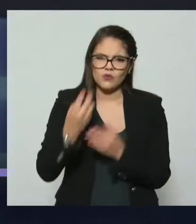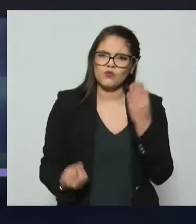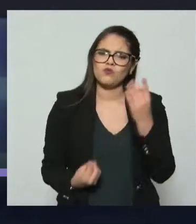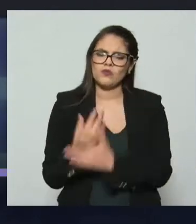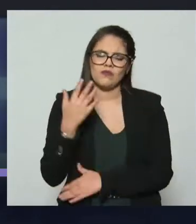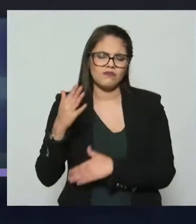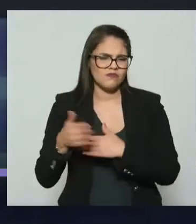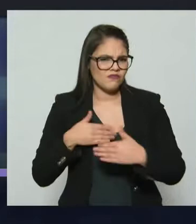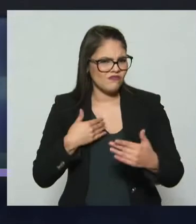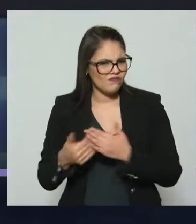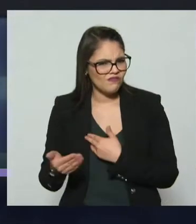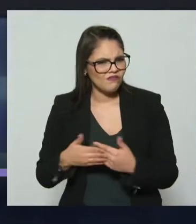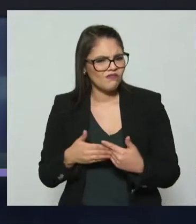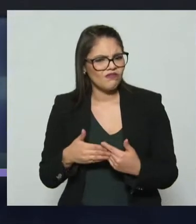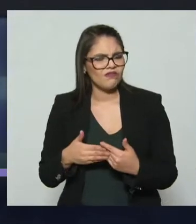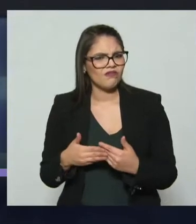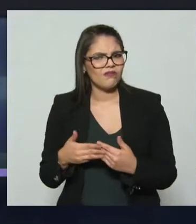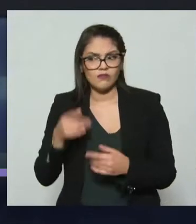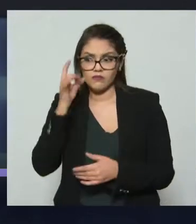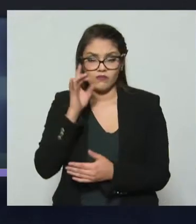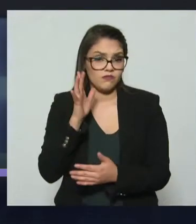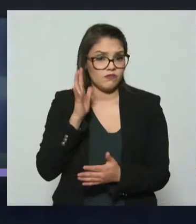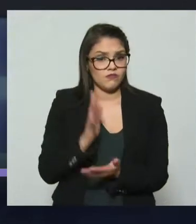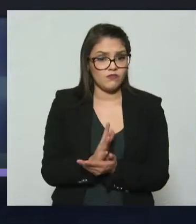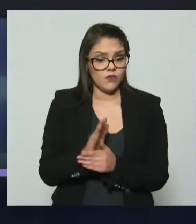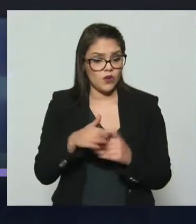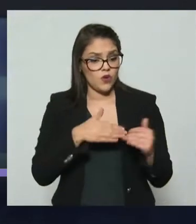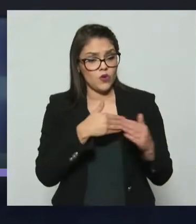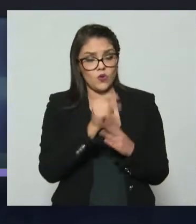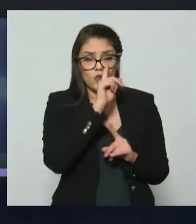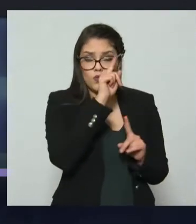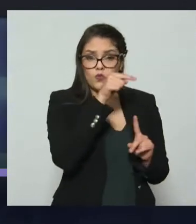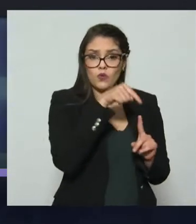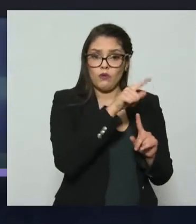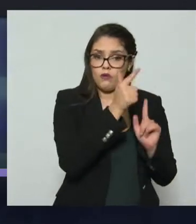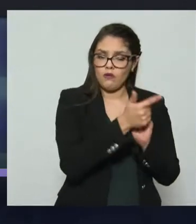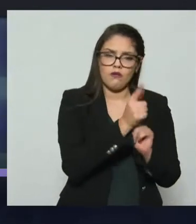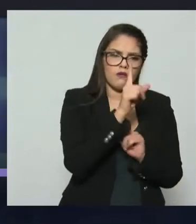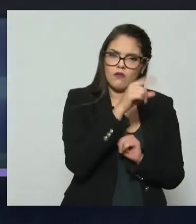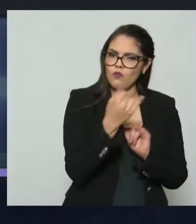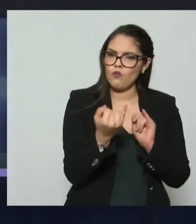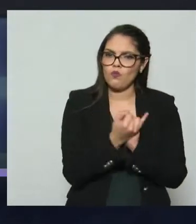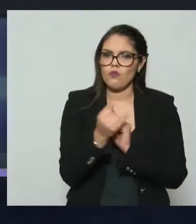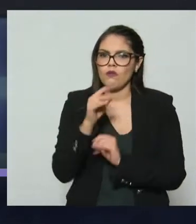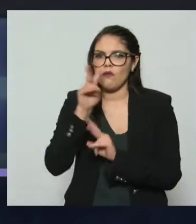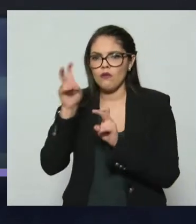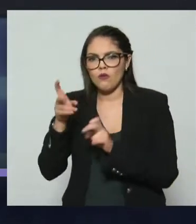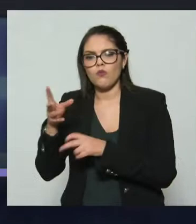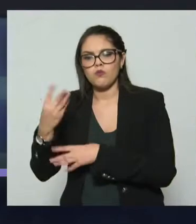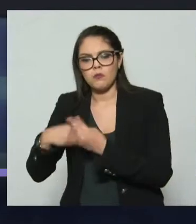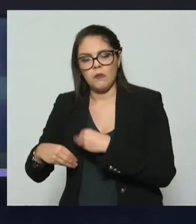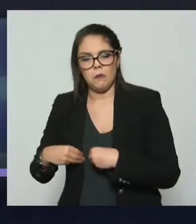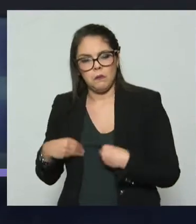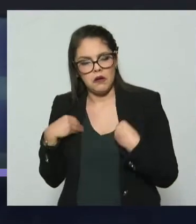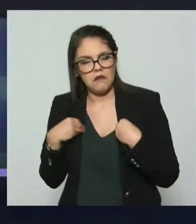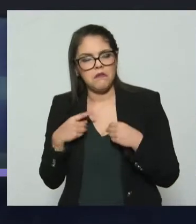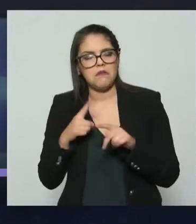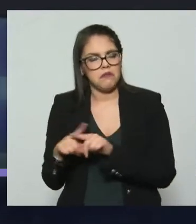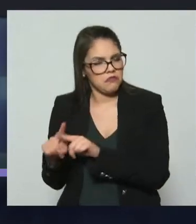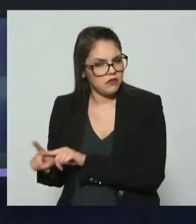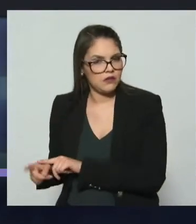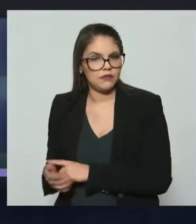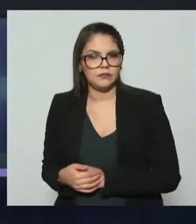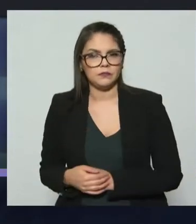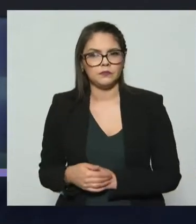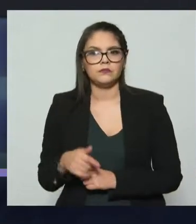ciudad que tenga que ver no solamente la vanguardia en materia legislativa, sino en materia sustentable, vivienda, etcétera. Hemos cumplido